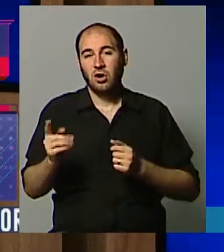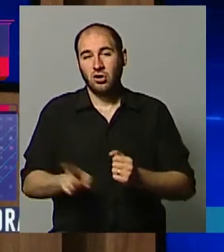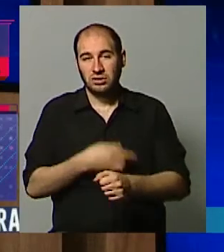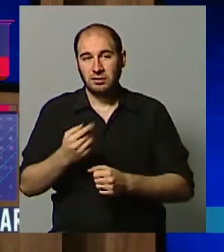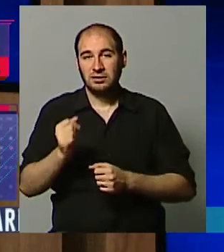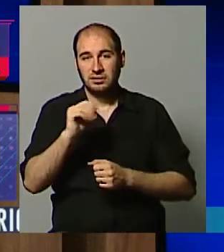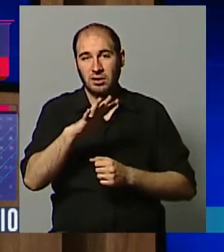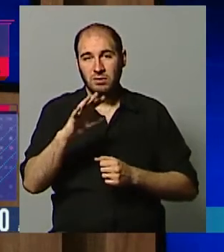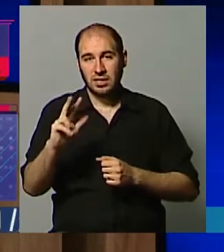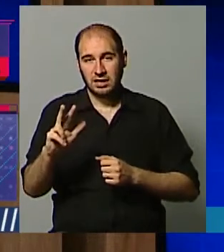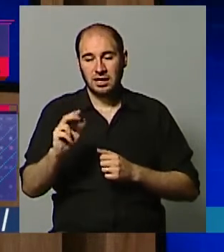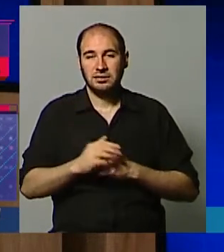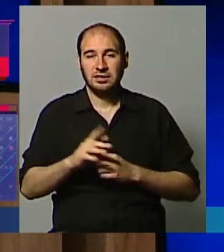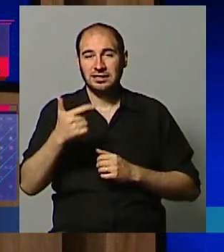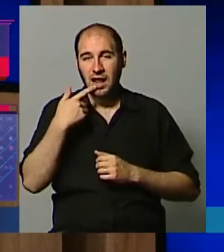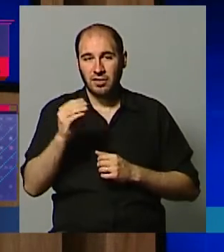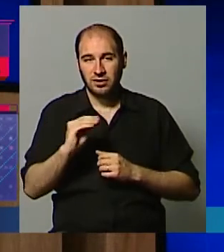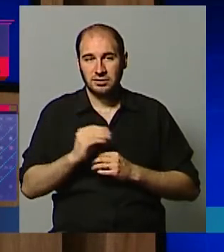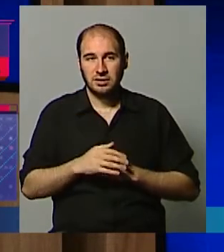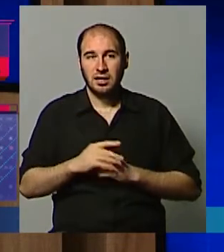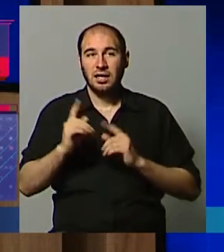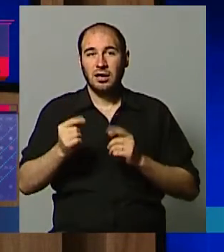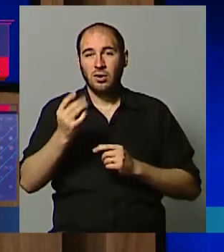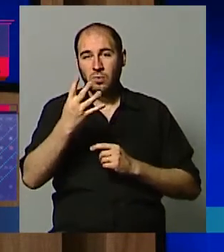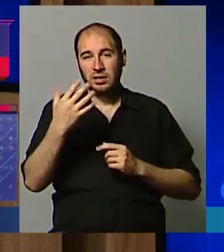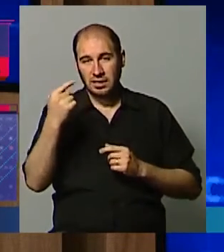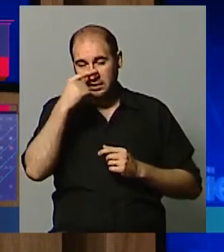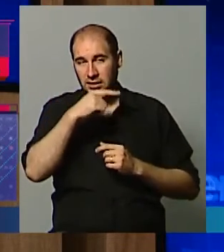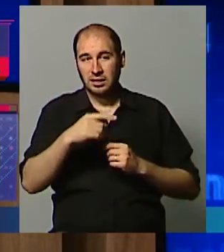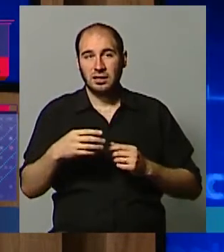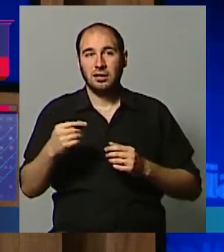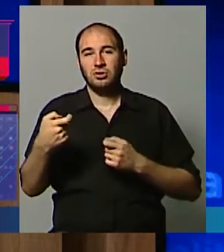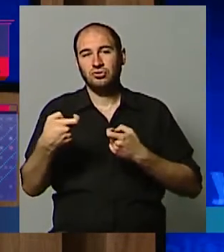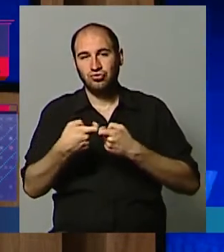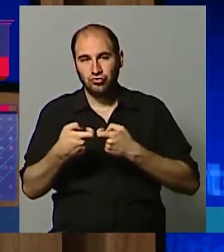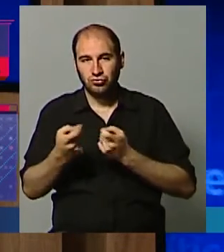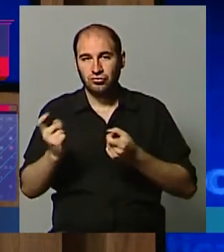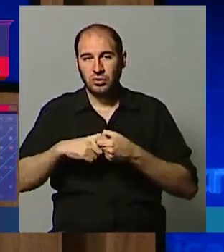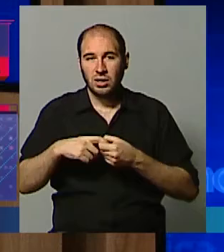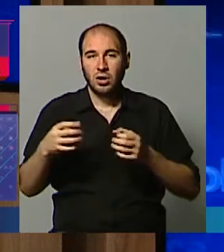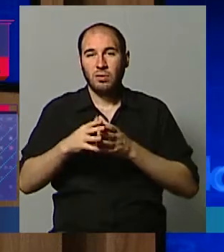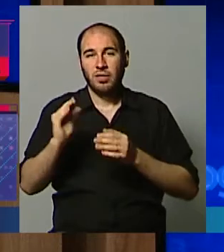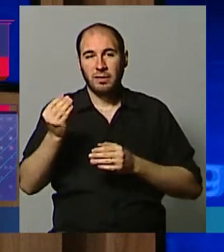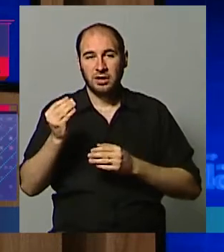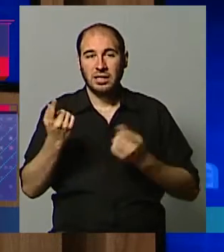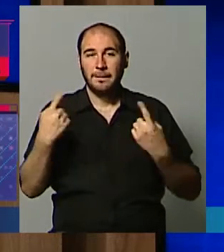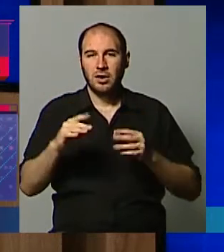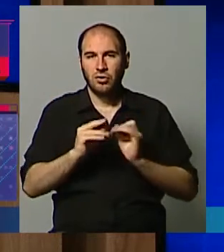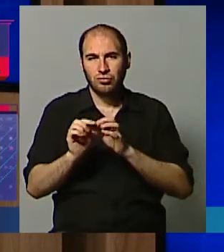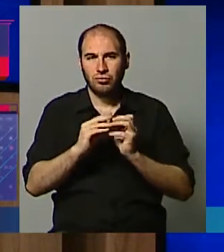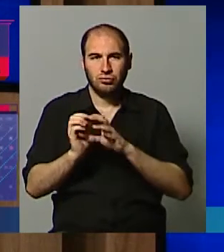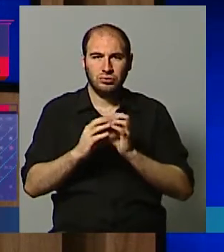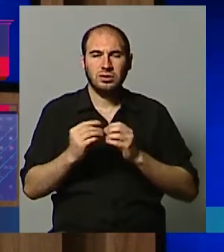tienen 53 senadores y por otro lado tienen 47 con sus socios, lo que es el sector demócrata. Pero la discusión se